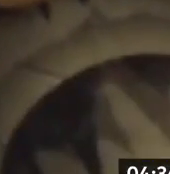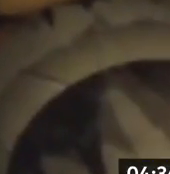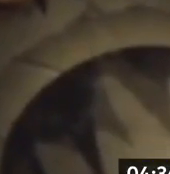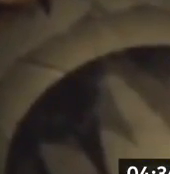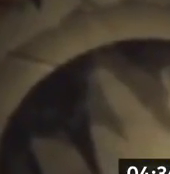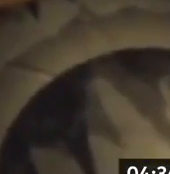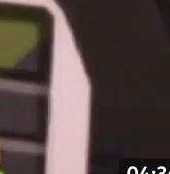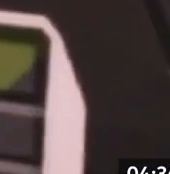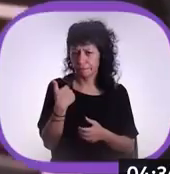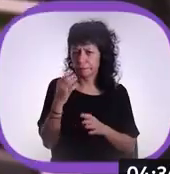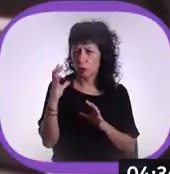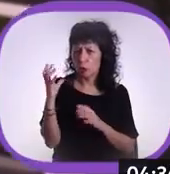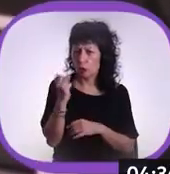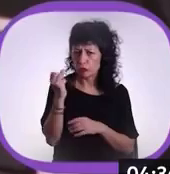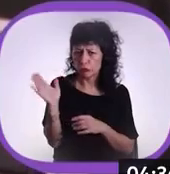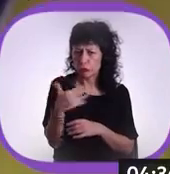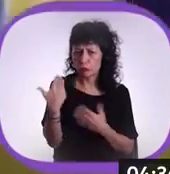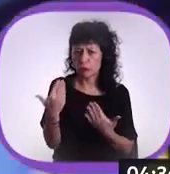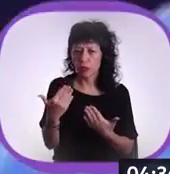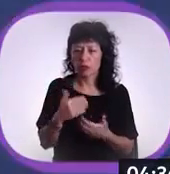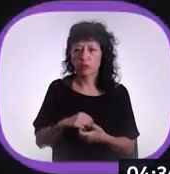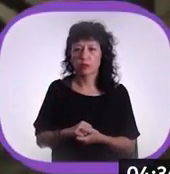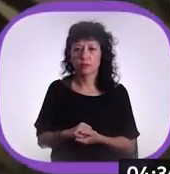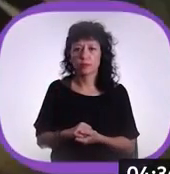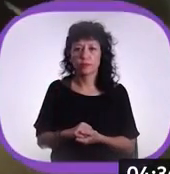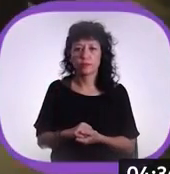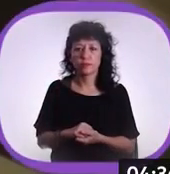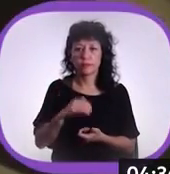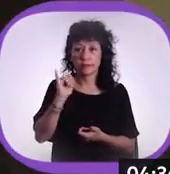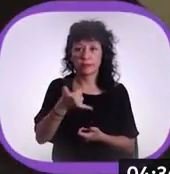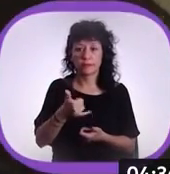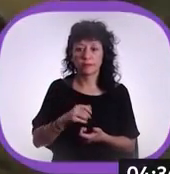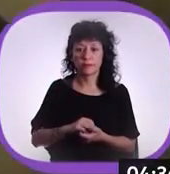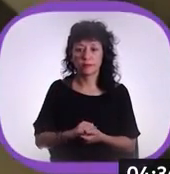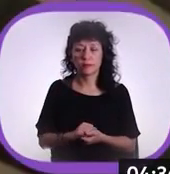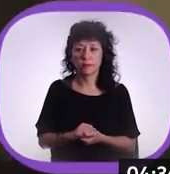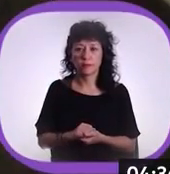Nave está fuera de mi alcance. Ven a bordo, Sherman. ¡Sí!